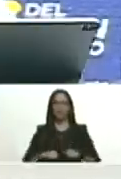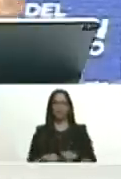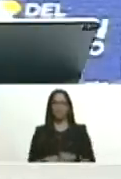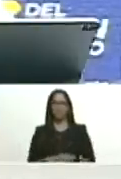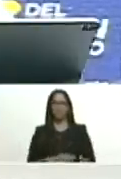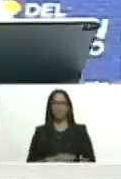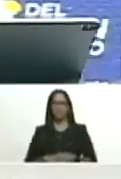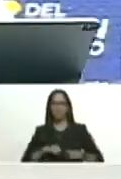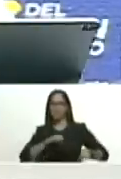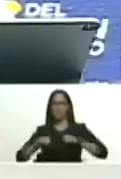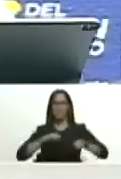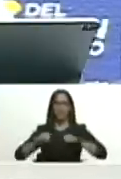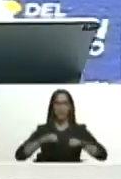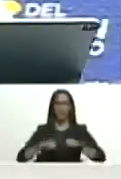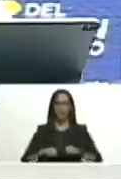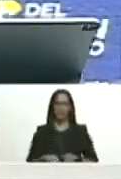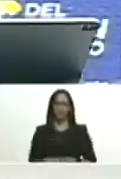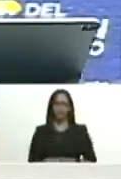sacudir